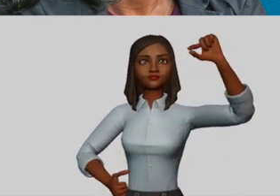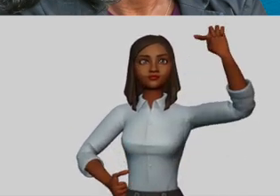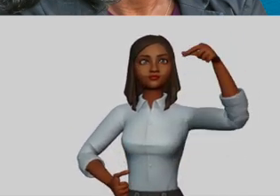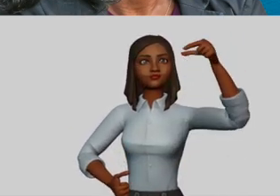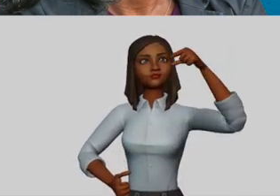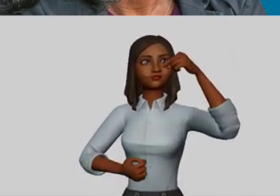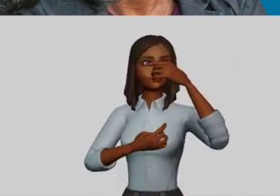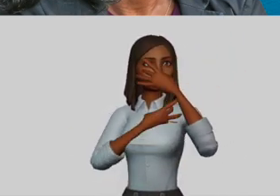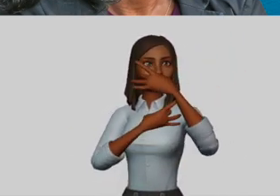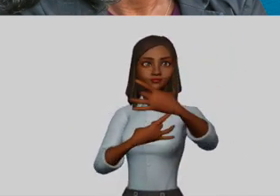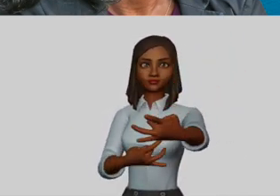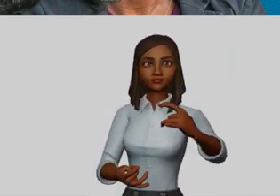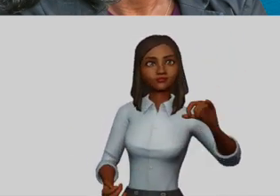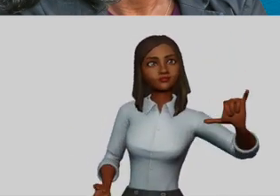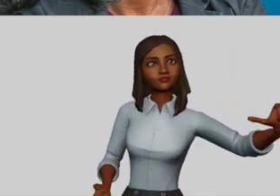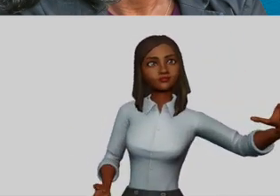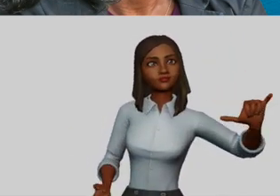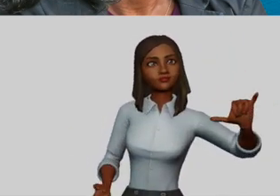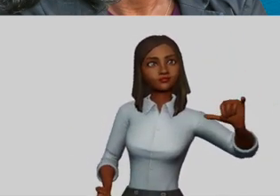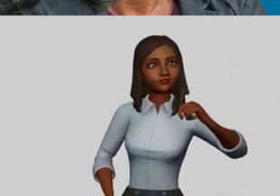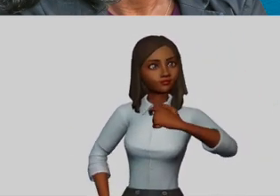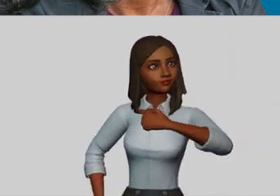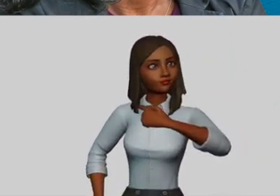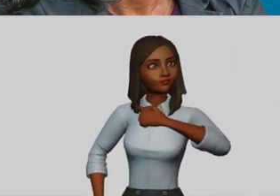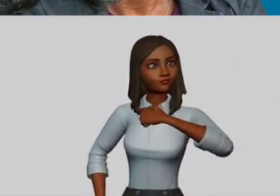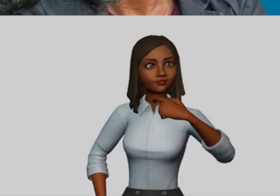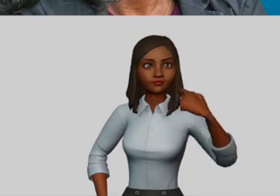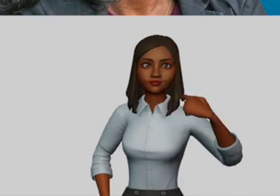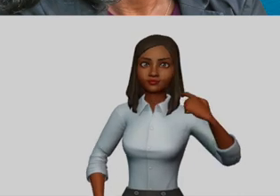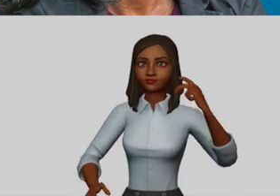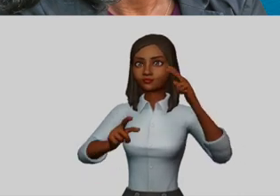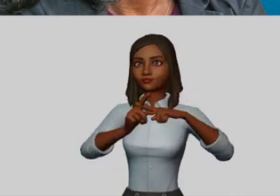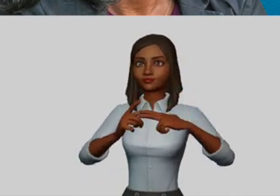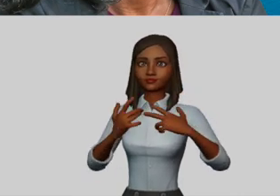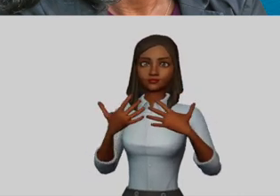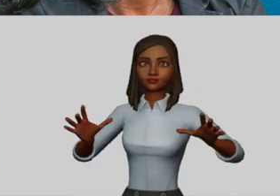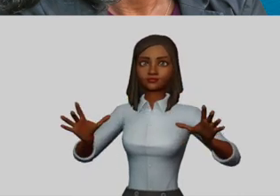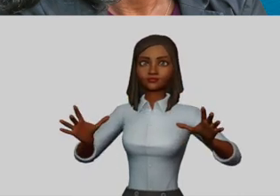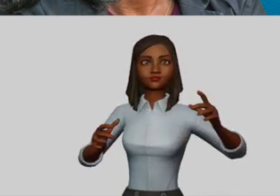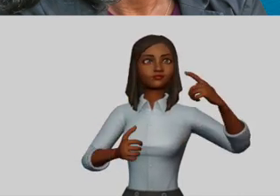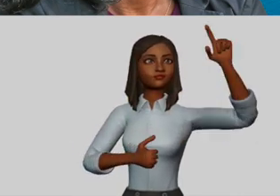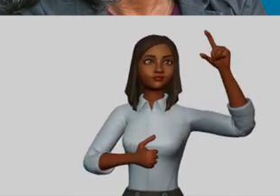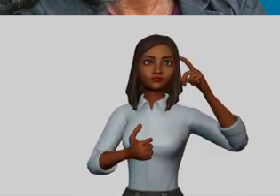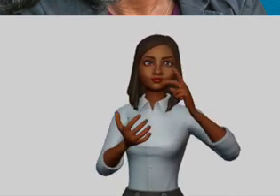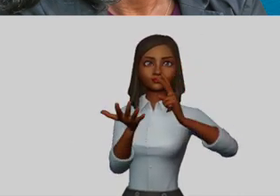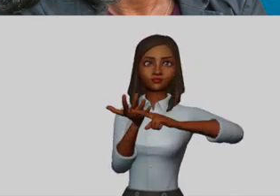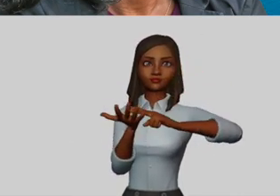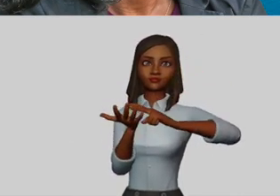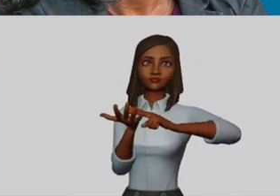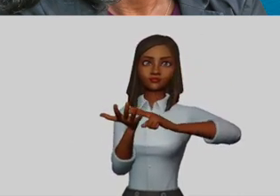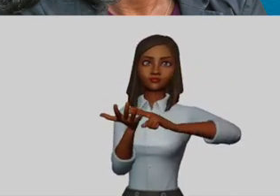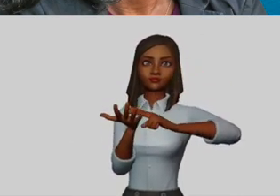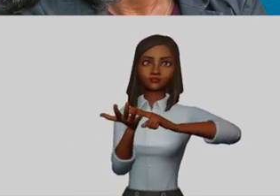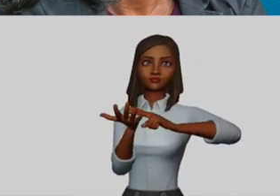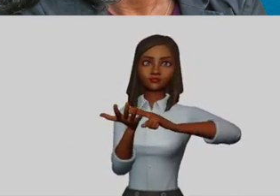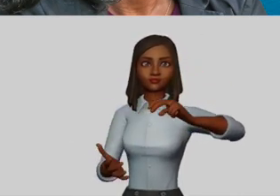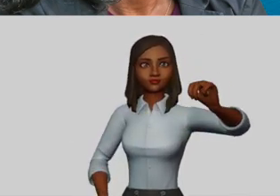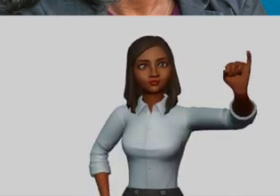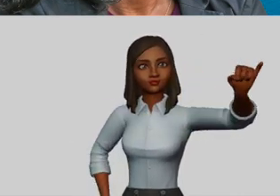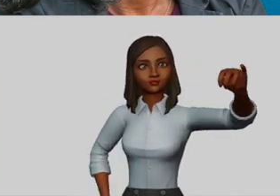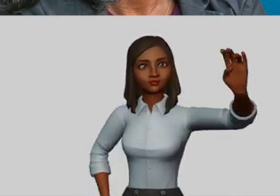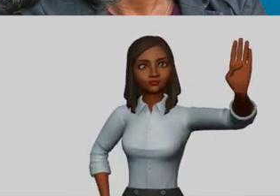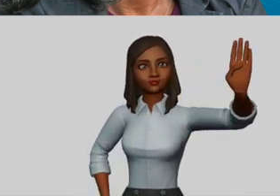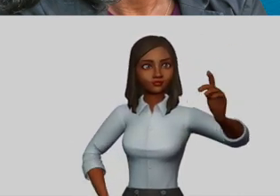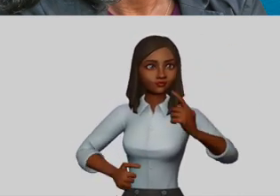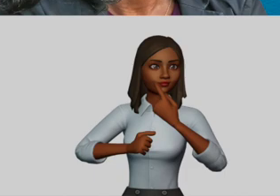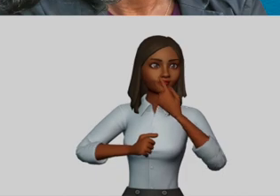Y de repente tú estás jugando y es literalmente el mismo swing de Big Papi. Dice, ¿y cómo lograron eso? Sí, pero excepto que aquí hay una traducción en